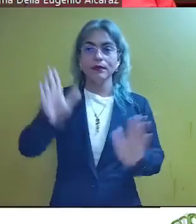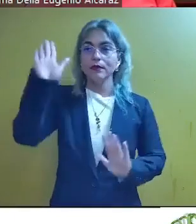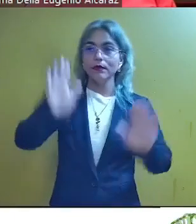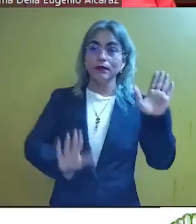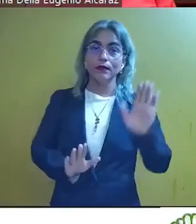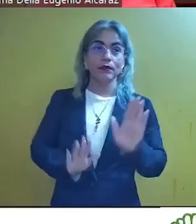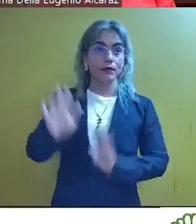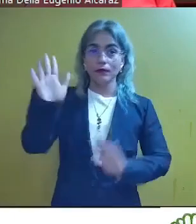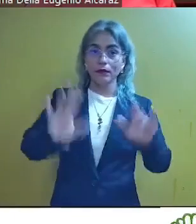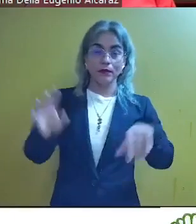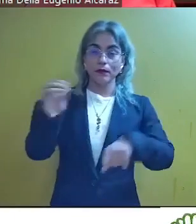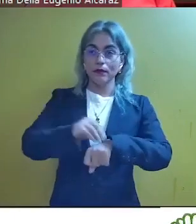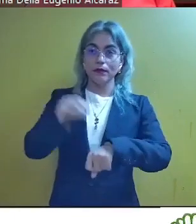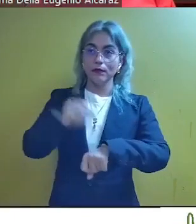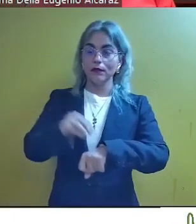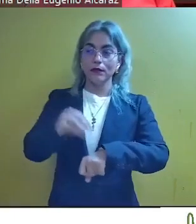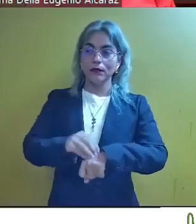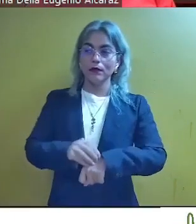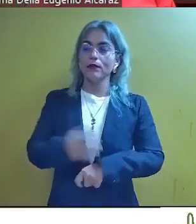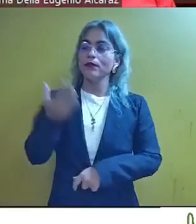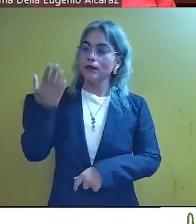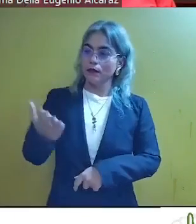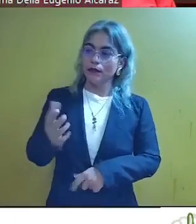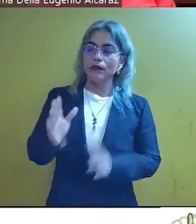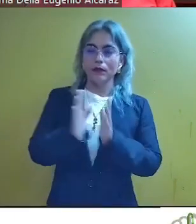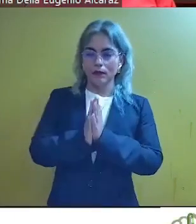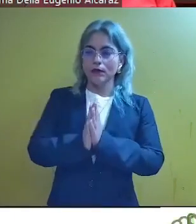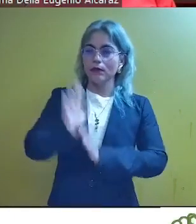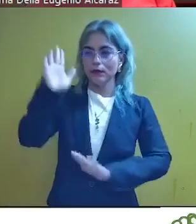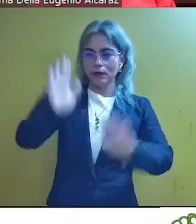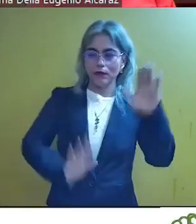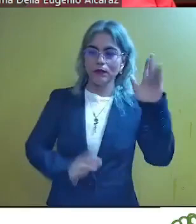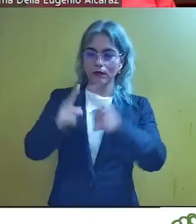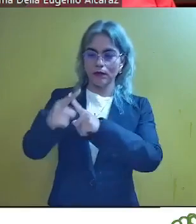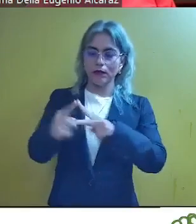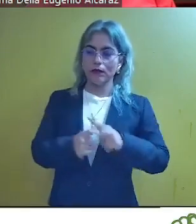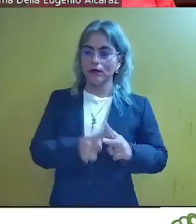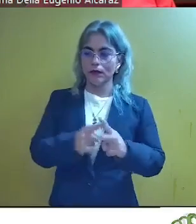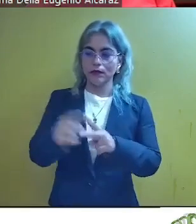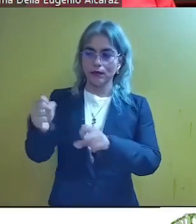No habiendo comentarios al respecto, secretario, tome la votación, por favor.